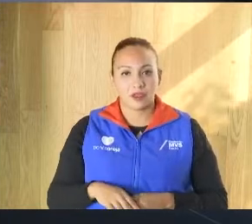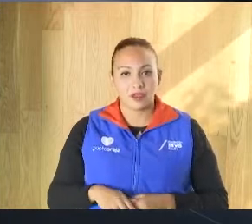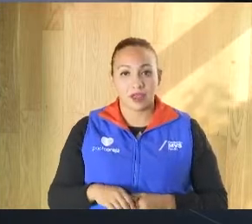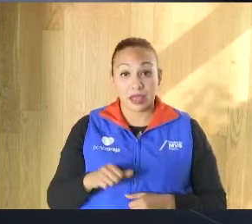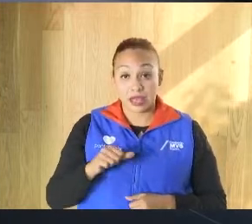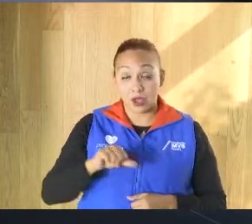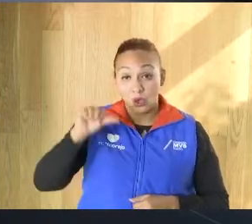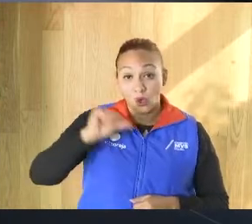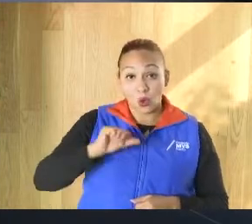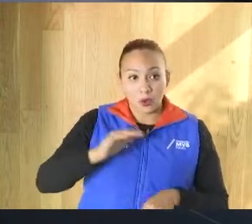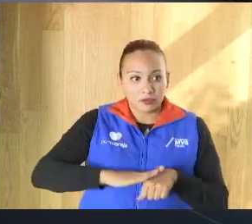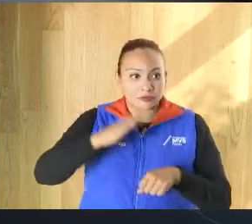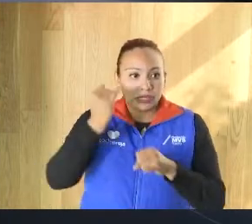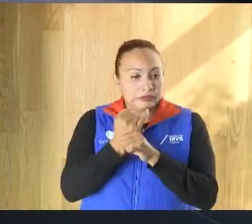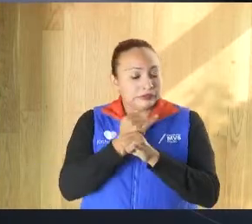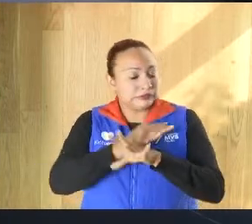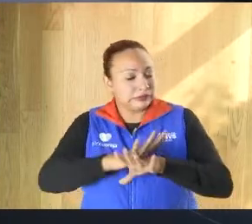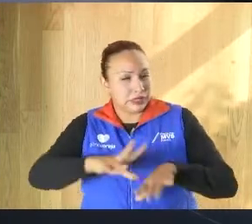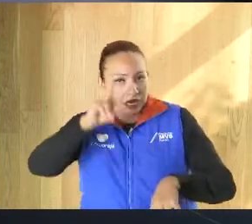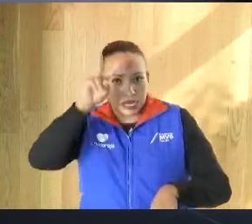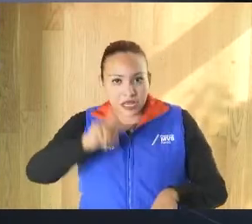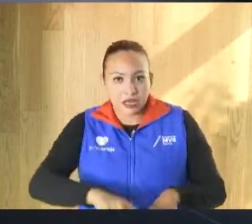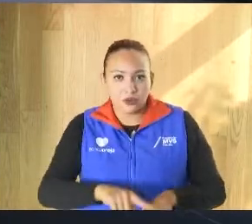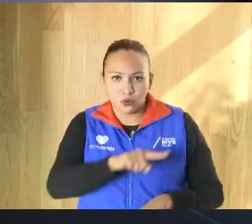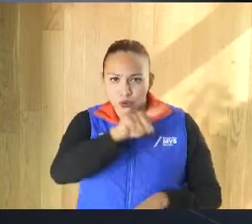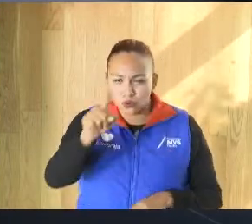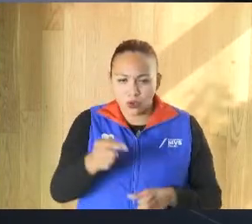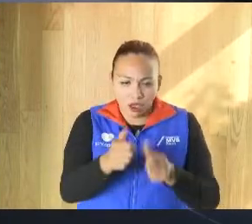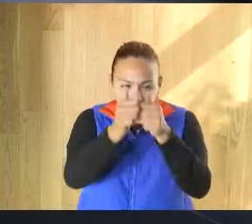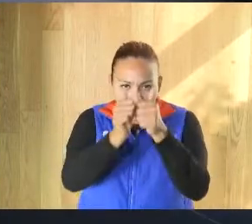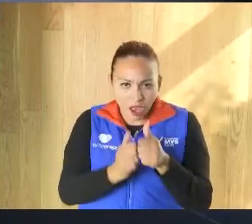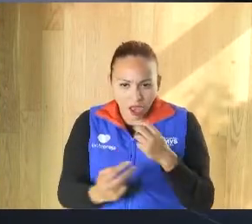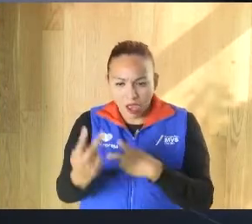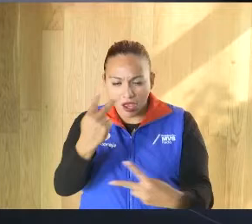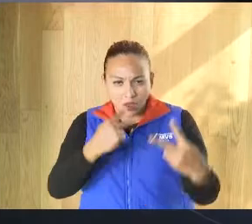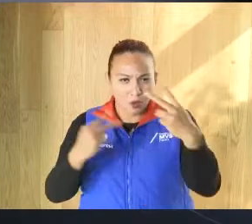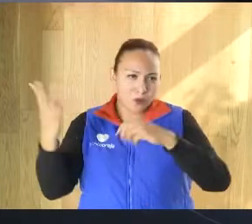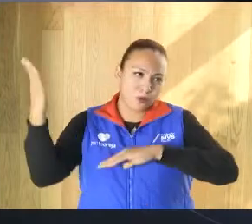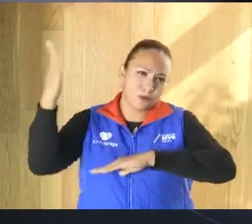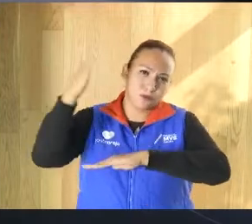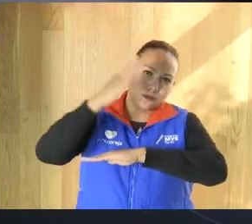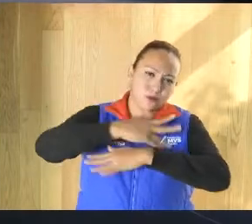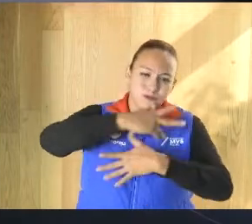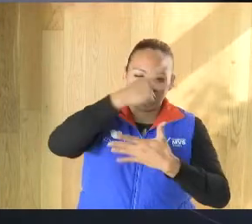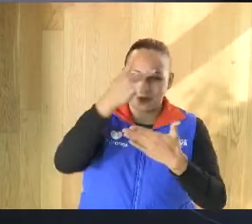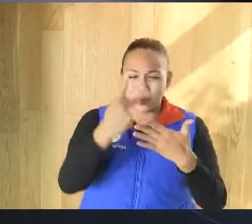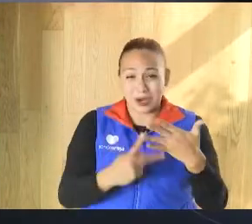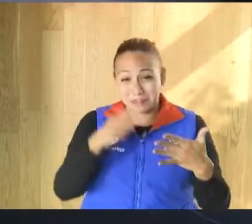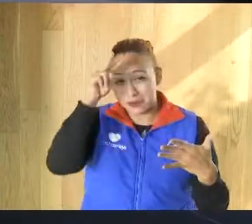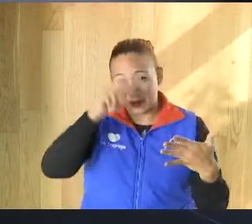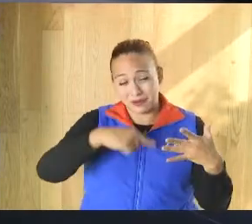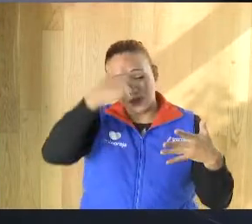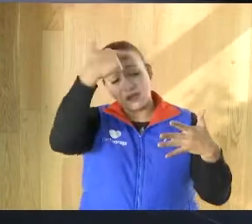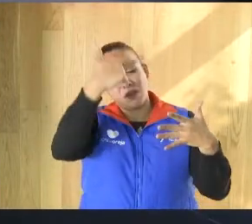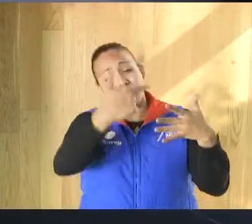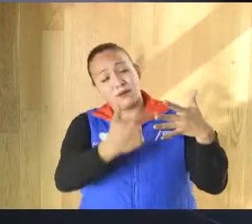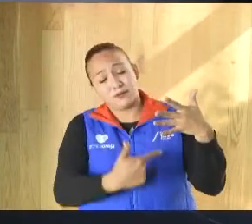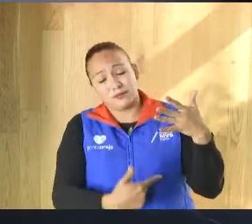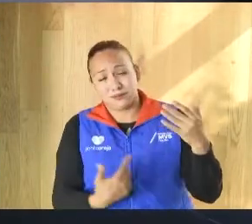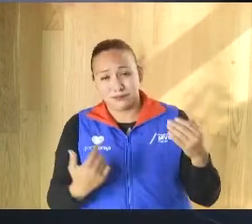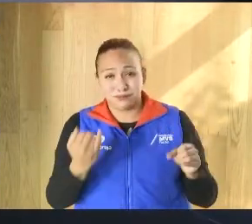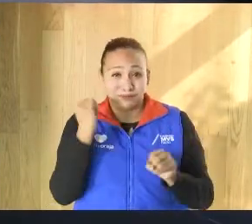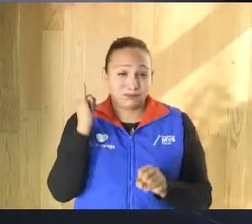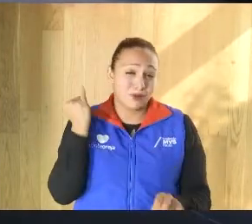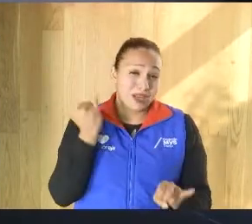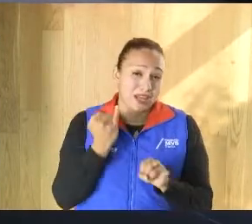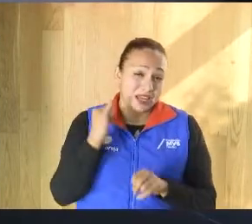Mari Carmen. Oigan, sí, les queremos invitar a quedarse y nos acompañen porque tenemos un programa sumamente nutrido. Y